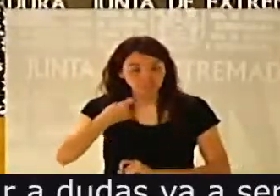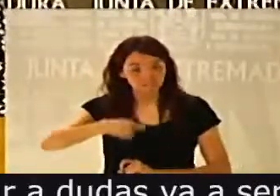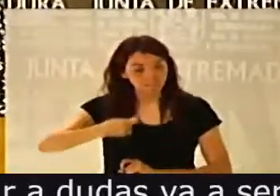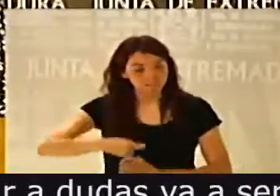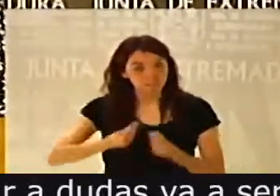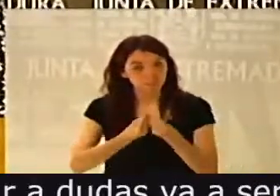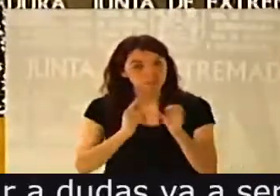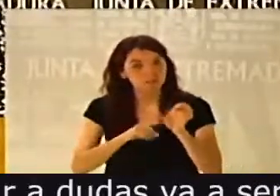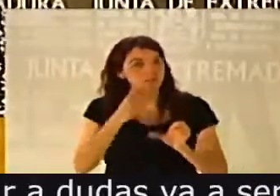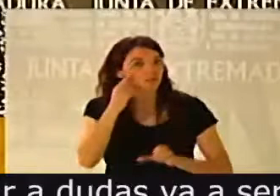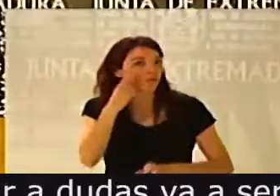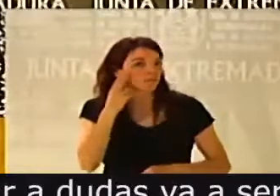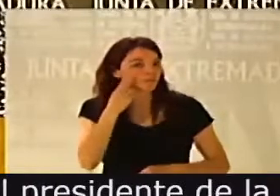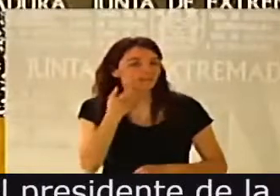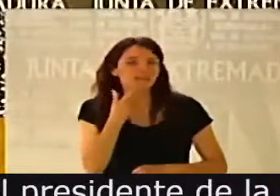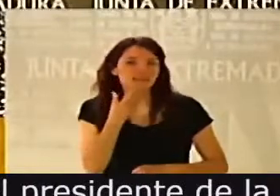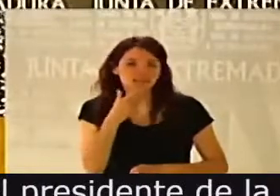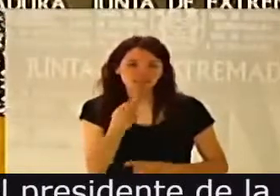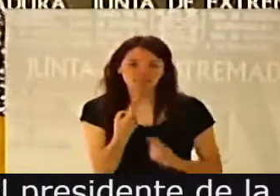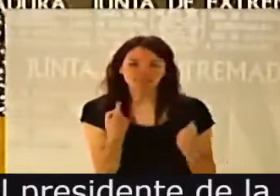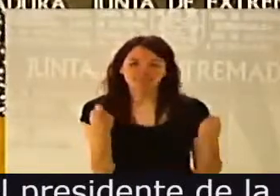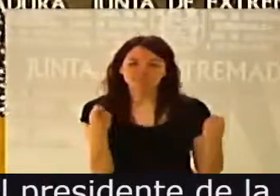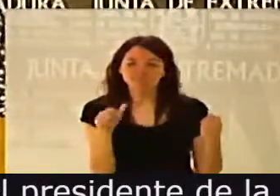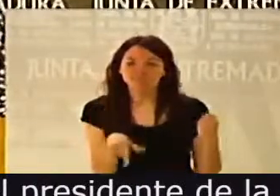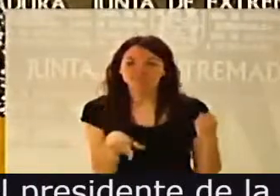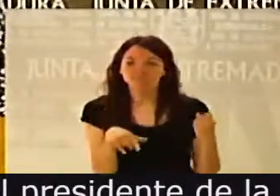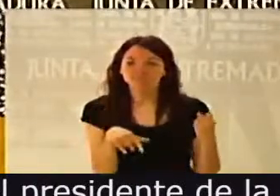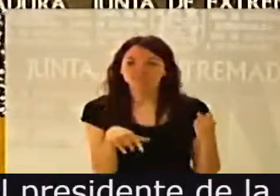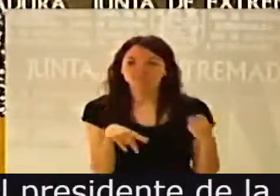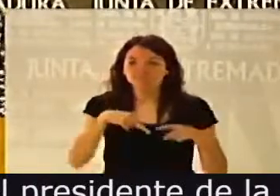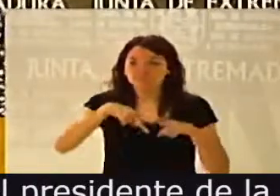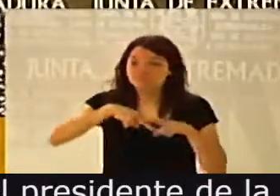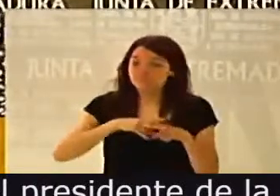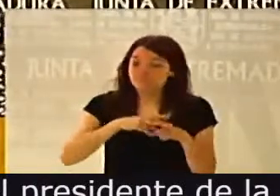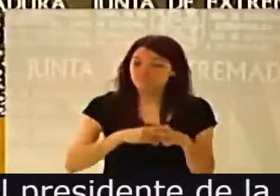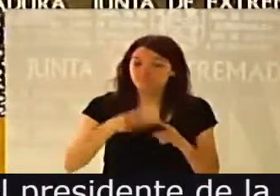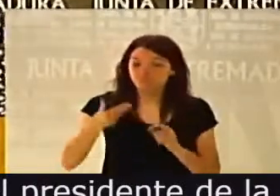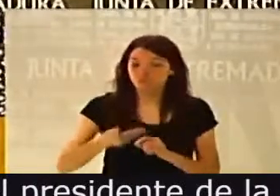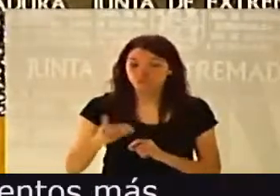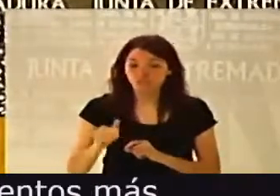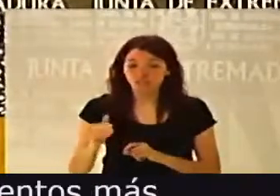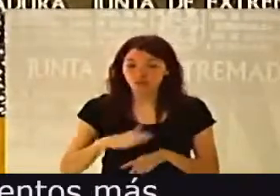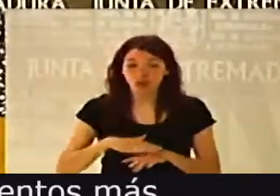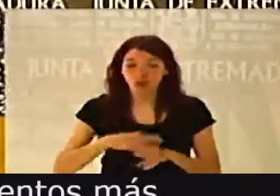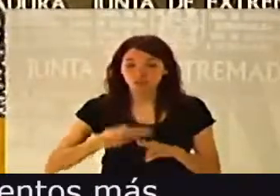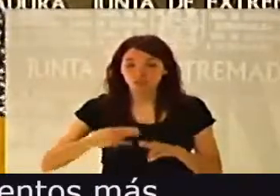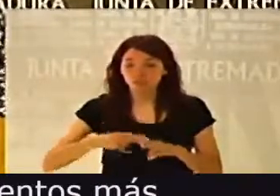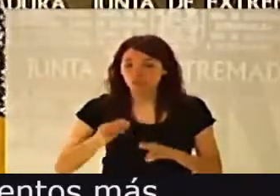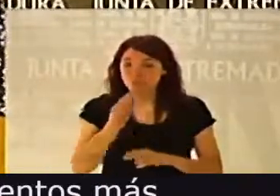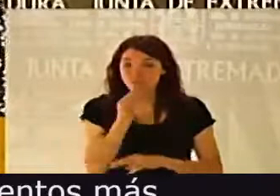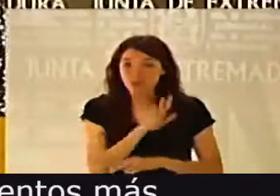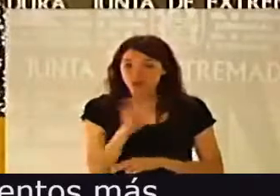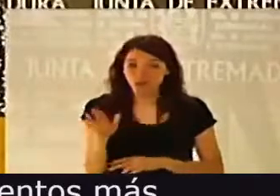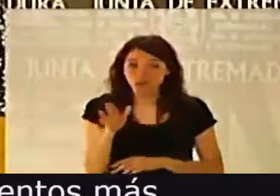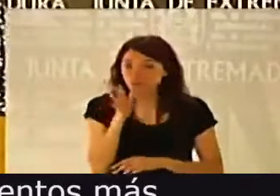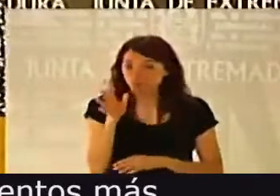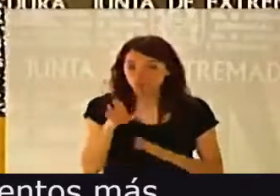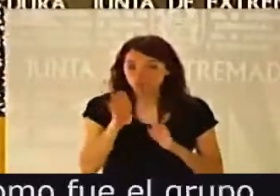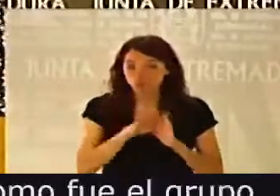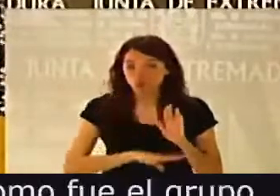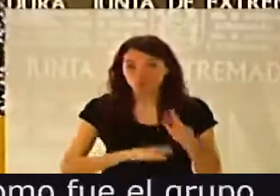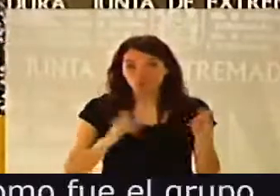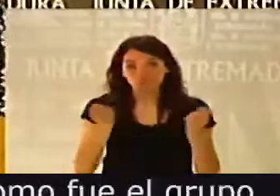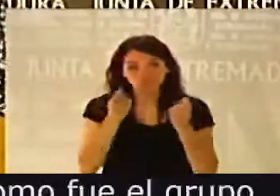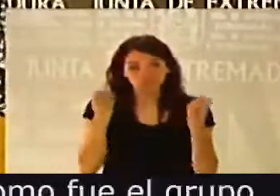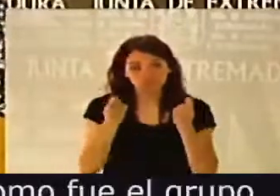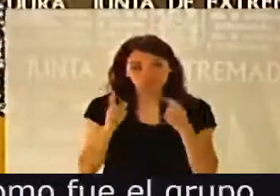Junta apuntaba la necesidad de que los instrumentos más importantes que tenemos para hacer política, como fue el programa electoral, programa de